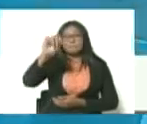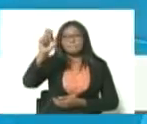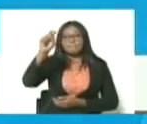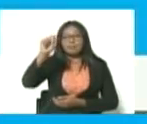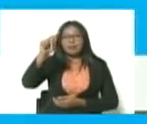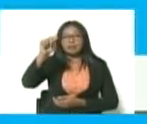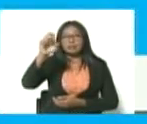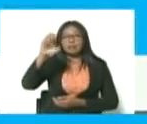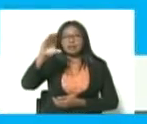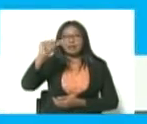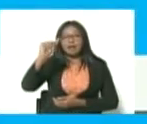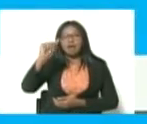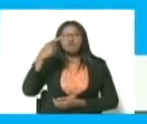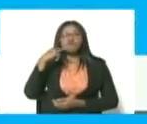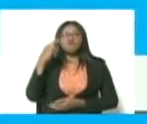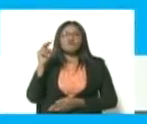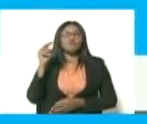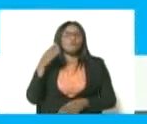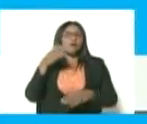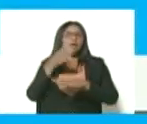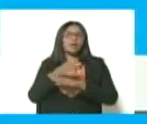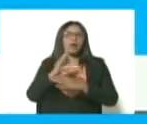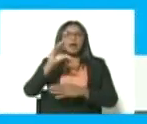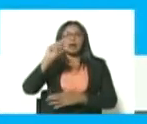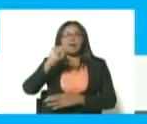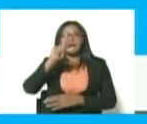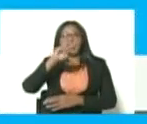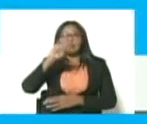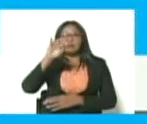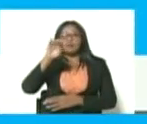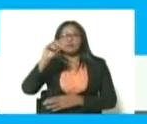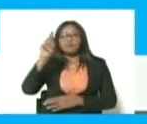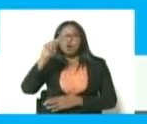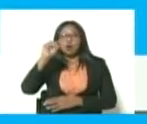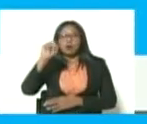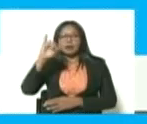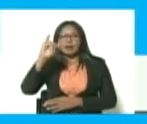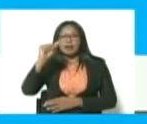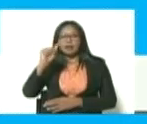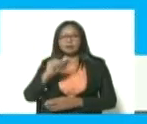California, nunca he podido ir a California. Espero mi próximo viaje a Estados Unidos pasar por California.